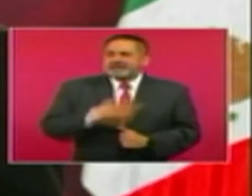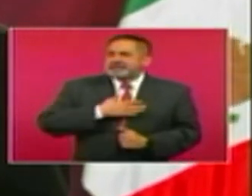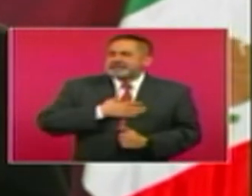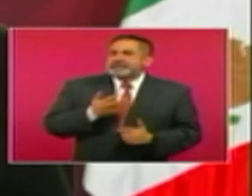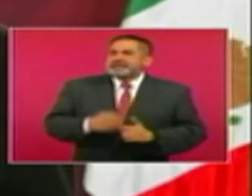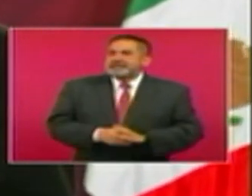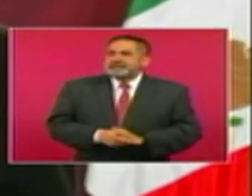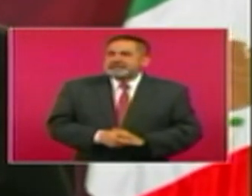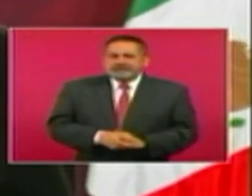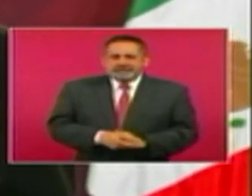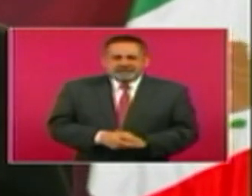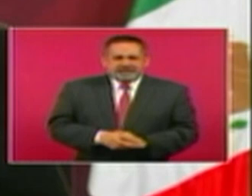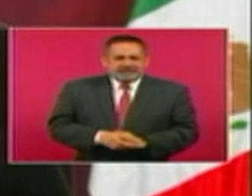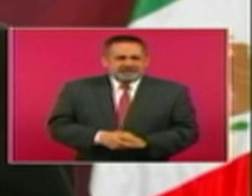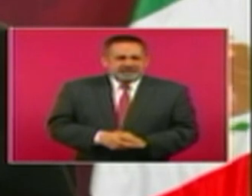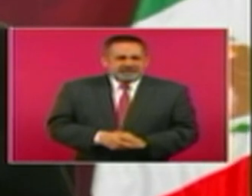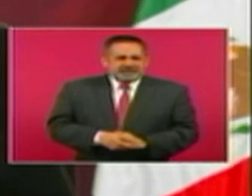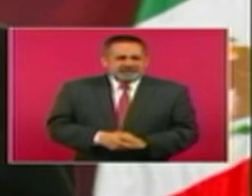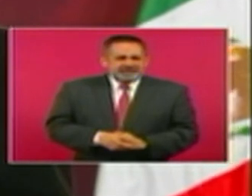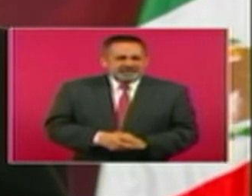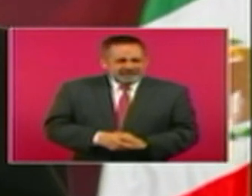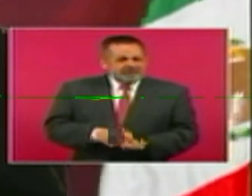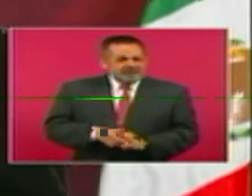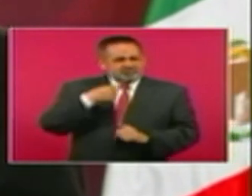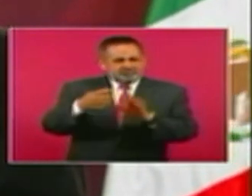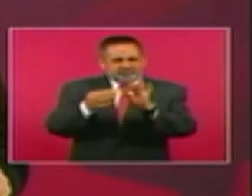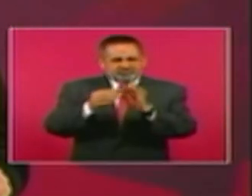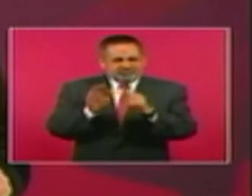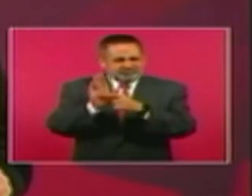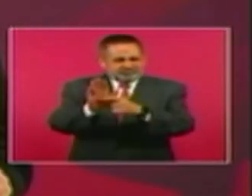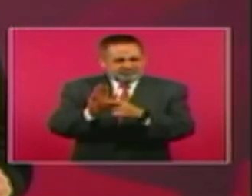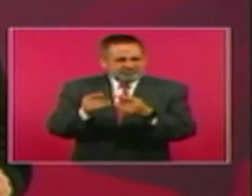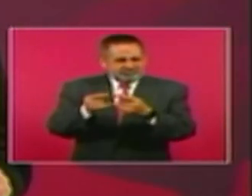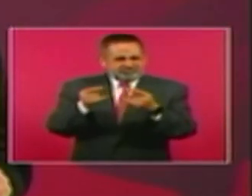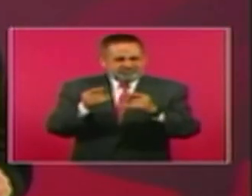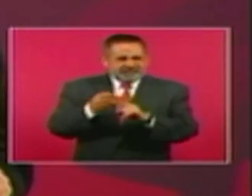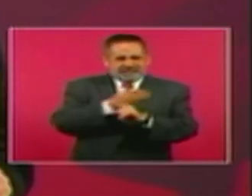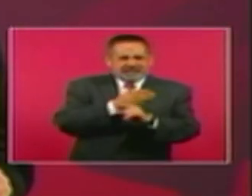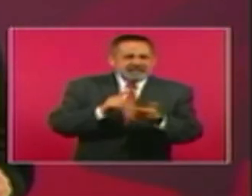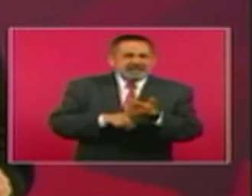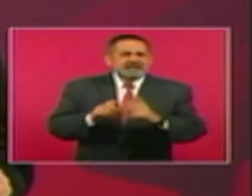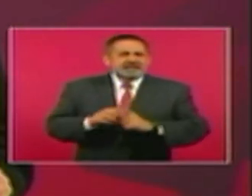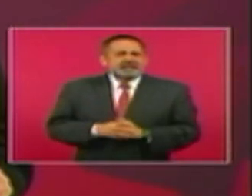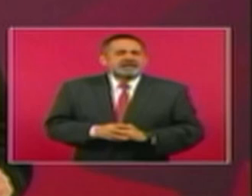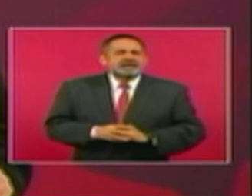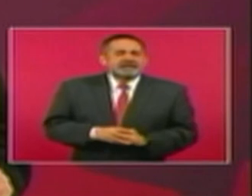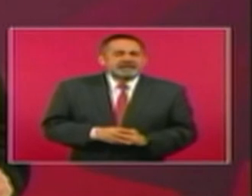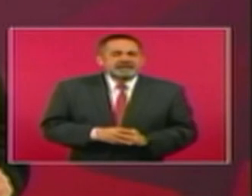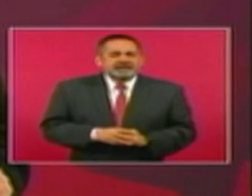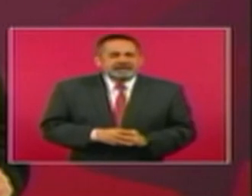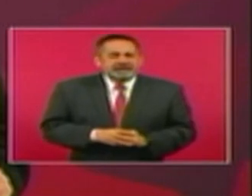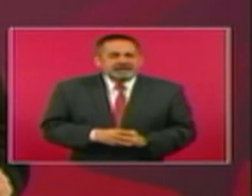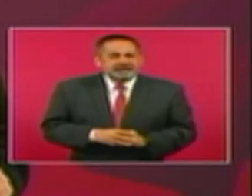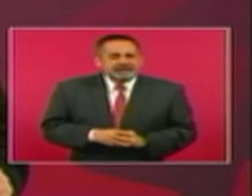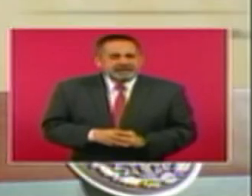primer ministro de Canadá, que van a estar en este encuentro junto con México. Los periodistas le preguntaron precisamente